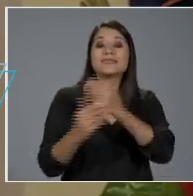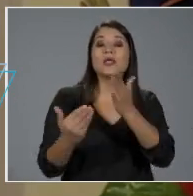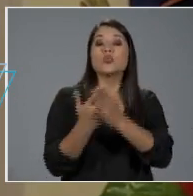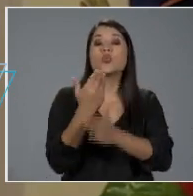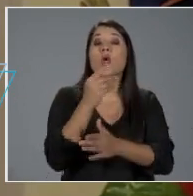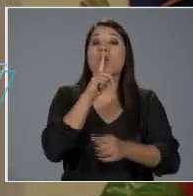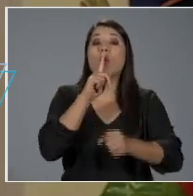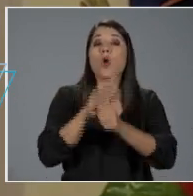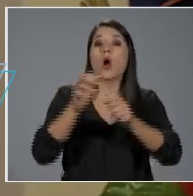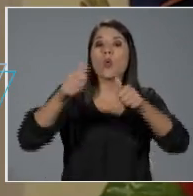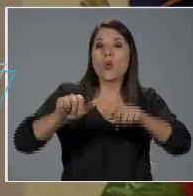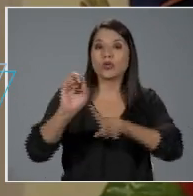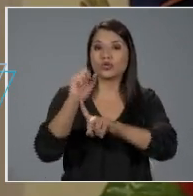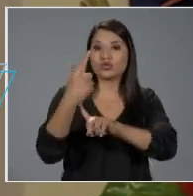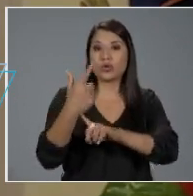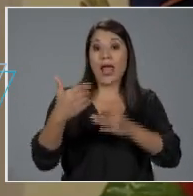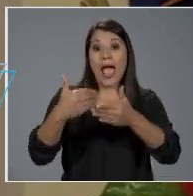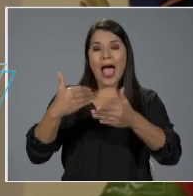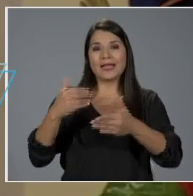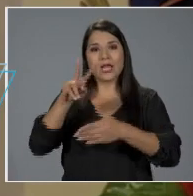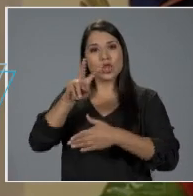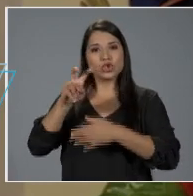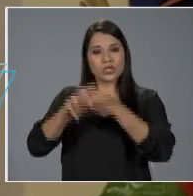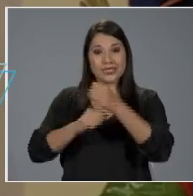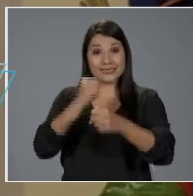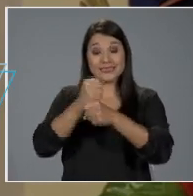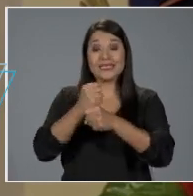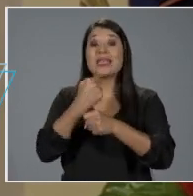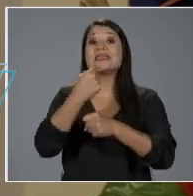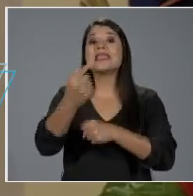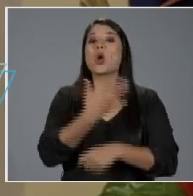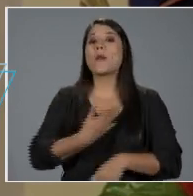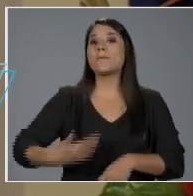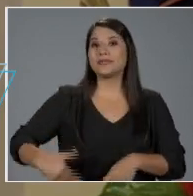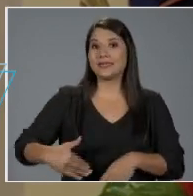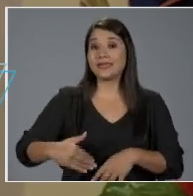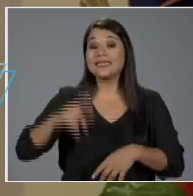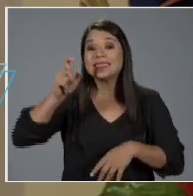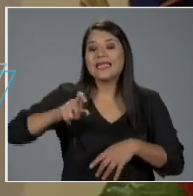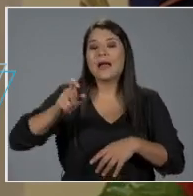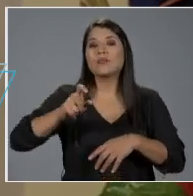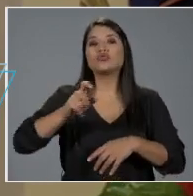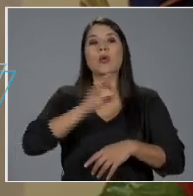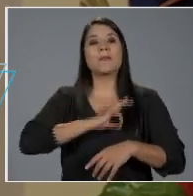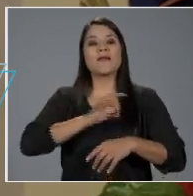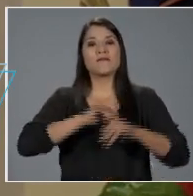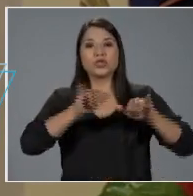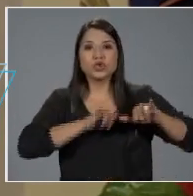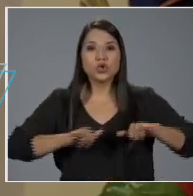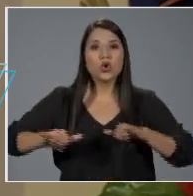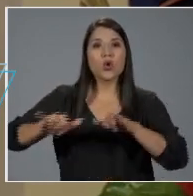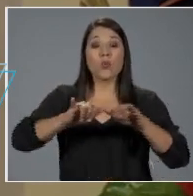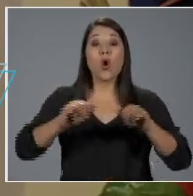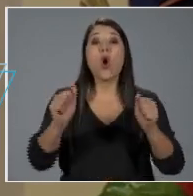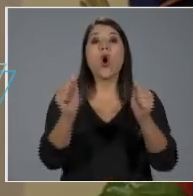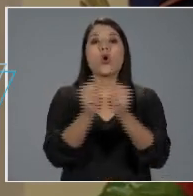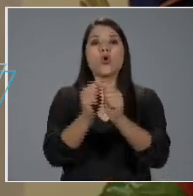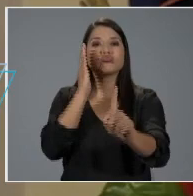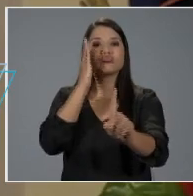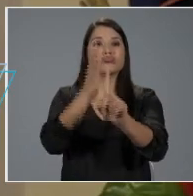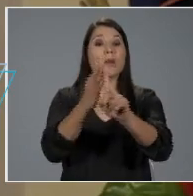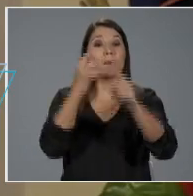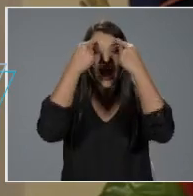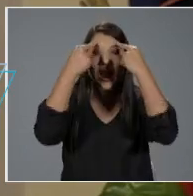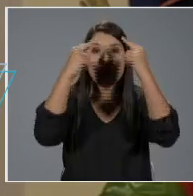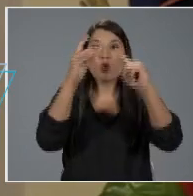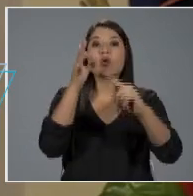pacto social de cara al bicentenario. Agregó el presidente, el bien común como norte permanente en la construcción